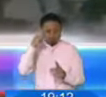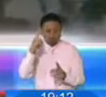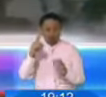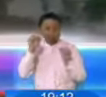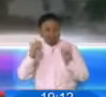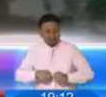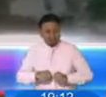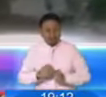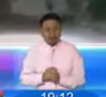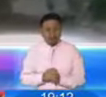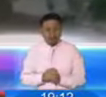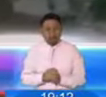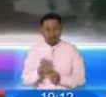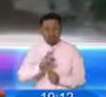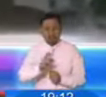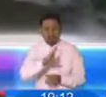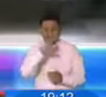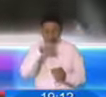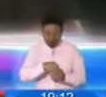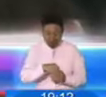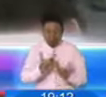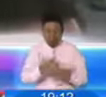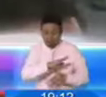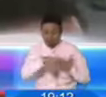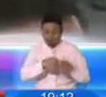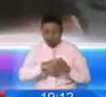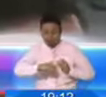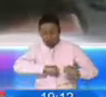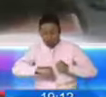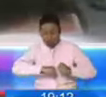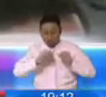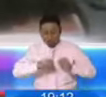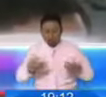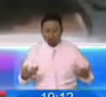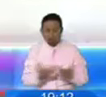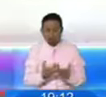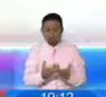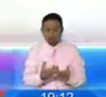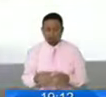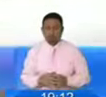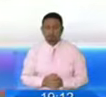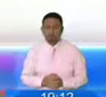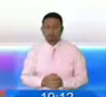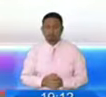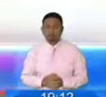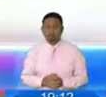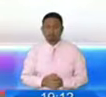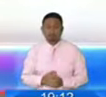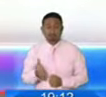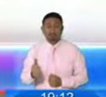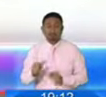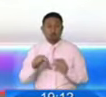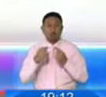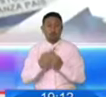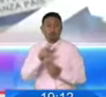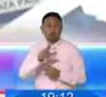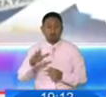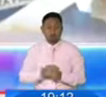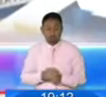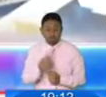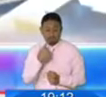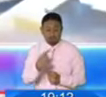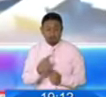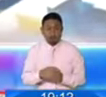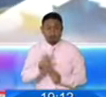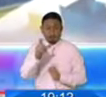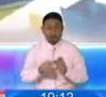que hay que hacer todos los esfuerzos para que se mantenga la unidad del movimiento. Aunque en la misma bancada oficialista hay quienes afirman que si alguien